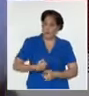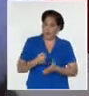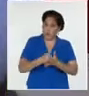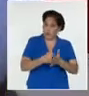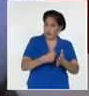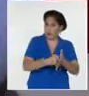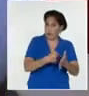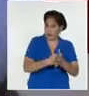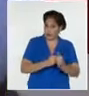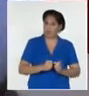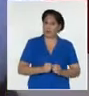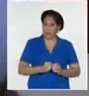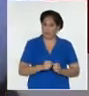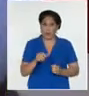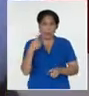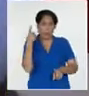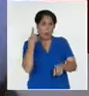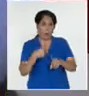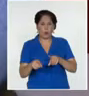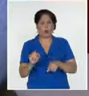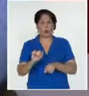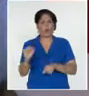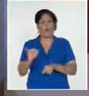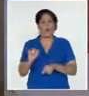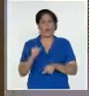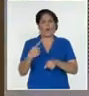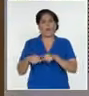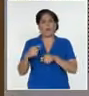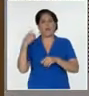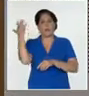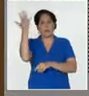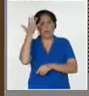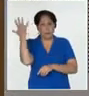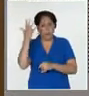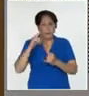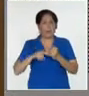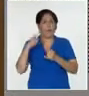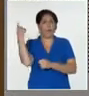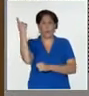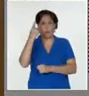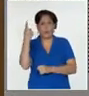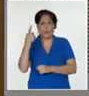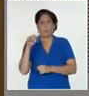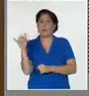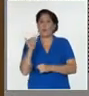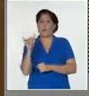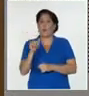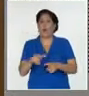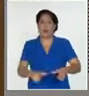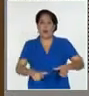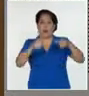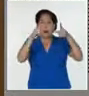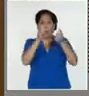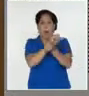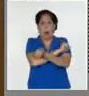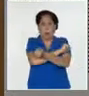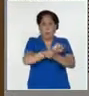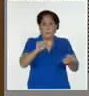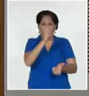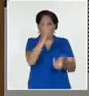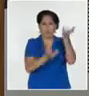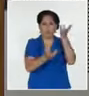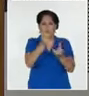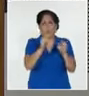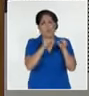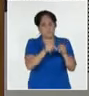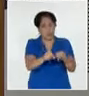crecernos, así como la ocurrencia de devastadores fenómenos naturales y de accidentes que nos enlutaron al cegar la vida de decenas